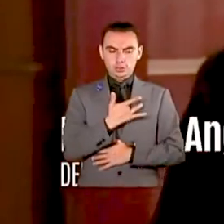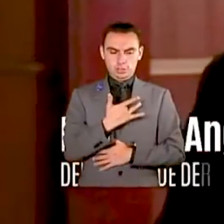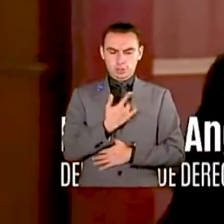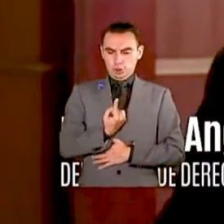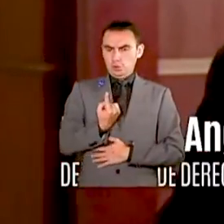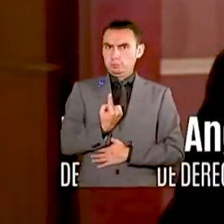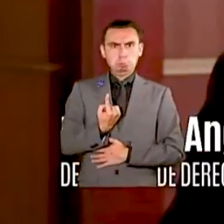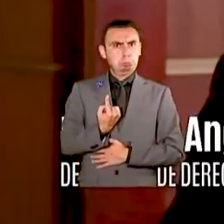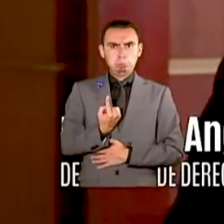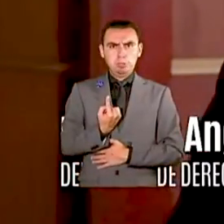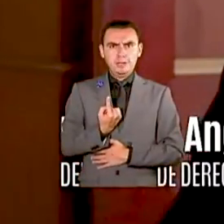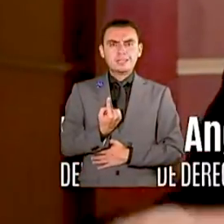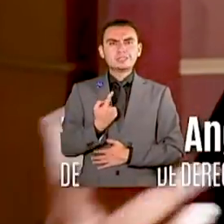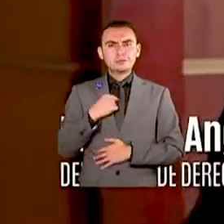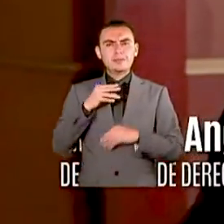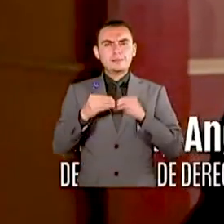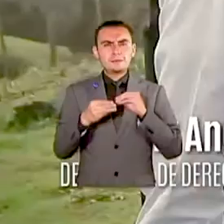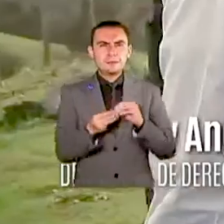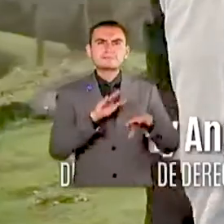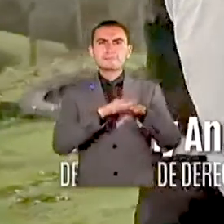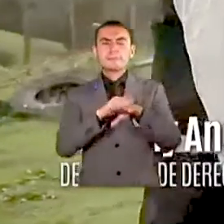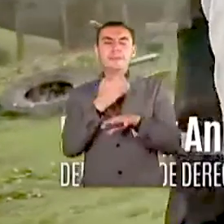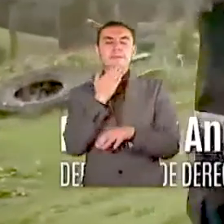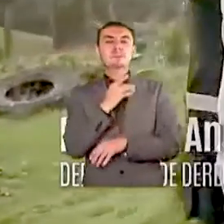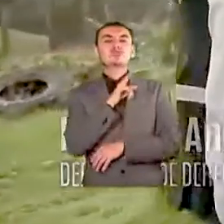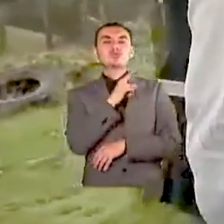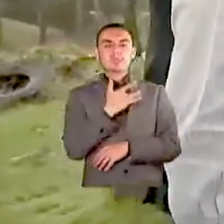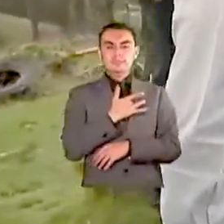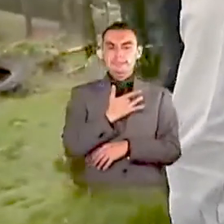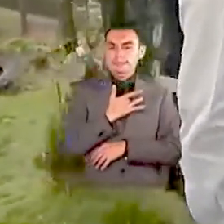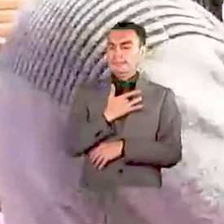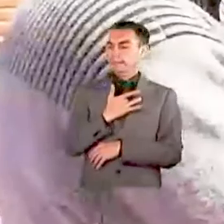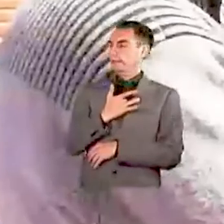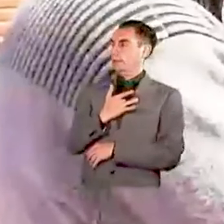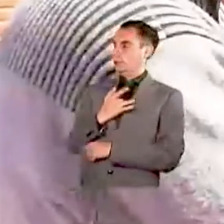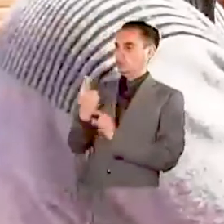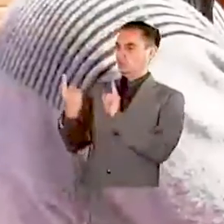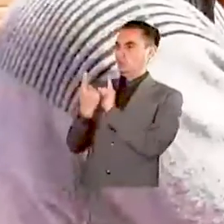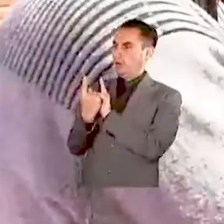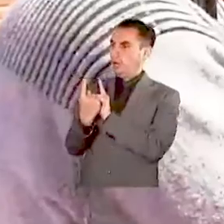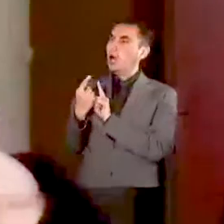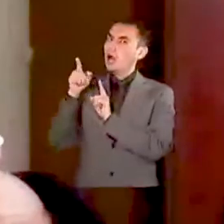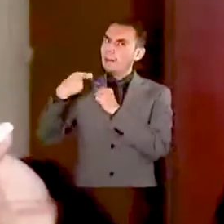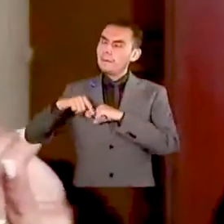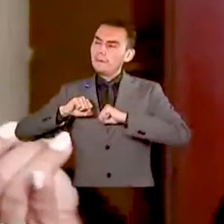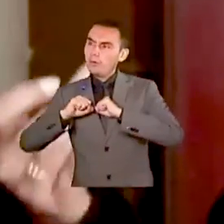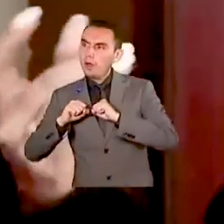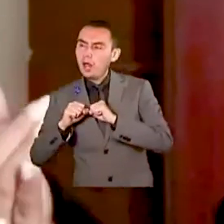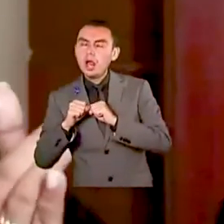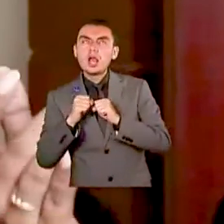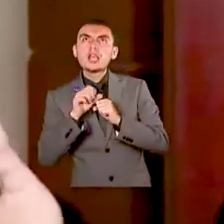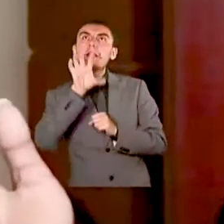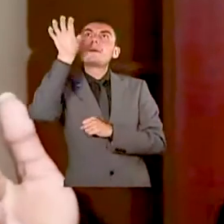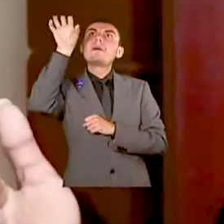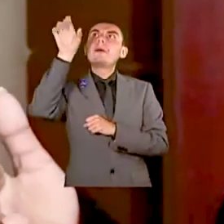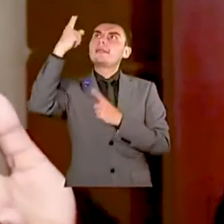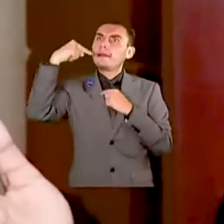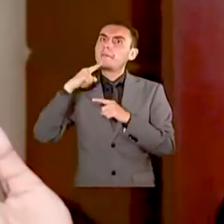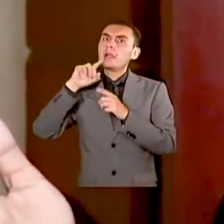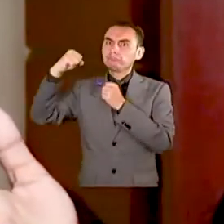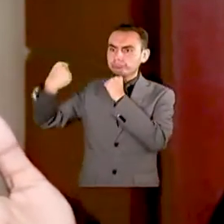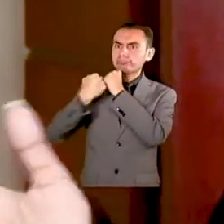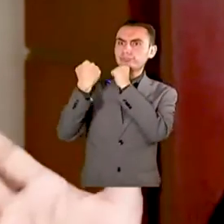Yo resaltaría que cuando tú estás en el territorio y sientes que hay una voz en Bogotá y fuera del país que retumba